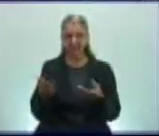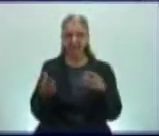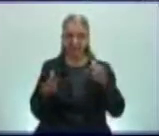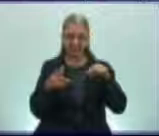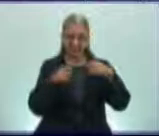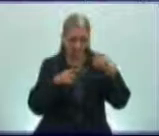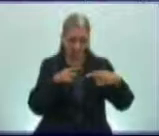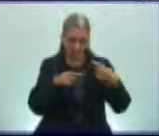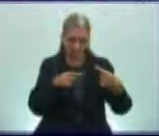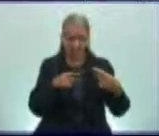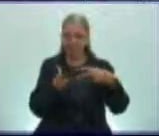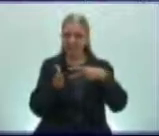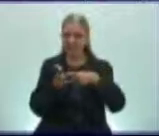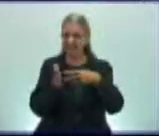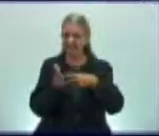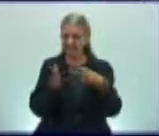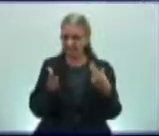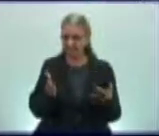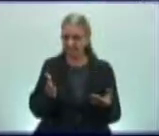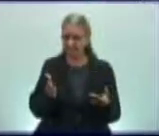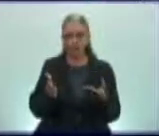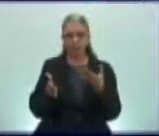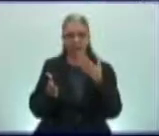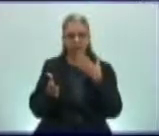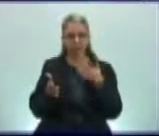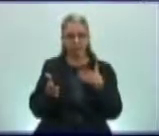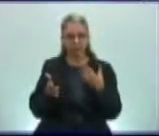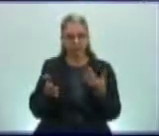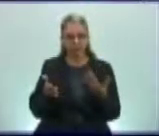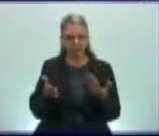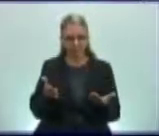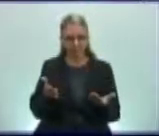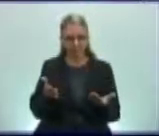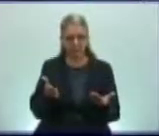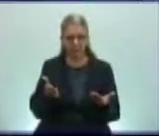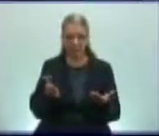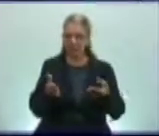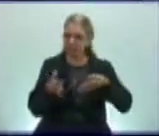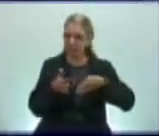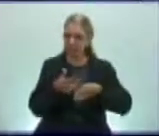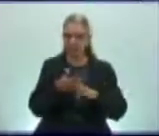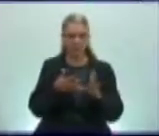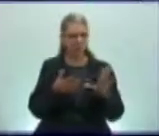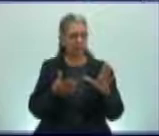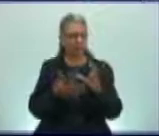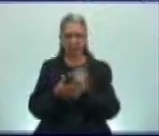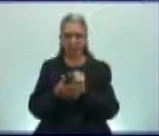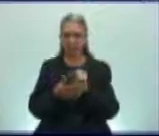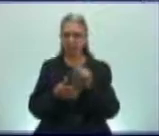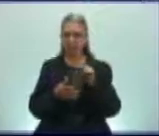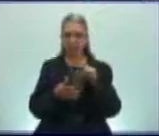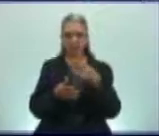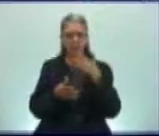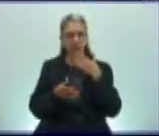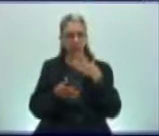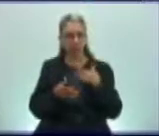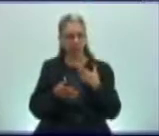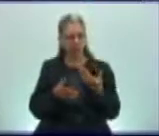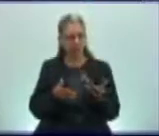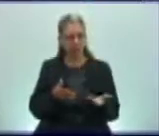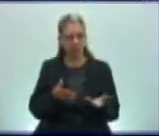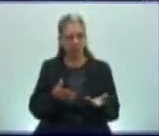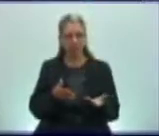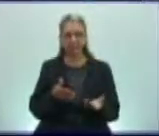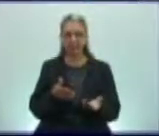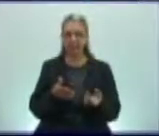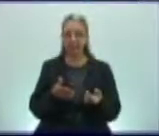dividiendo. Esa es una manera, o puedes directamente transponer para el otro miembro